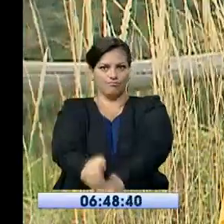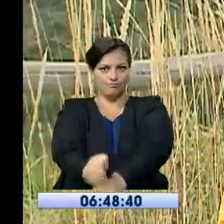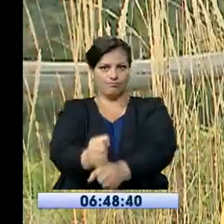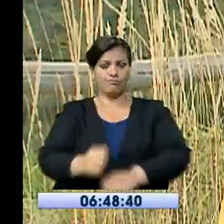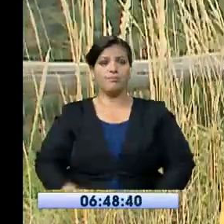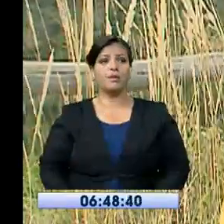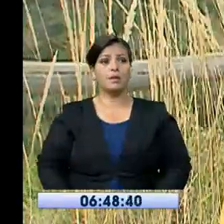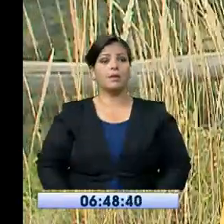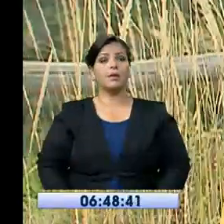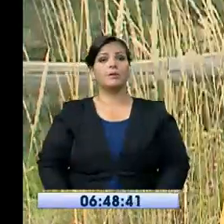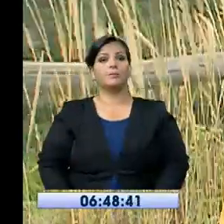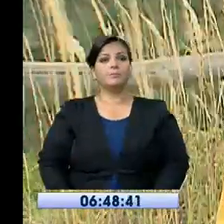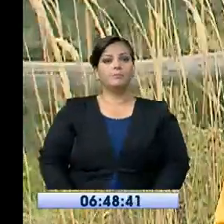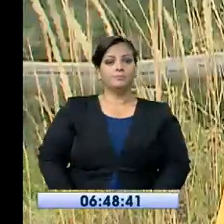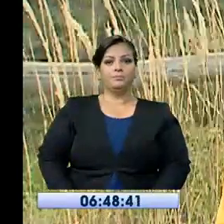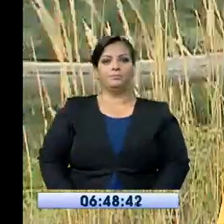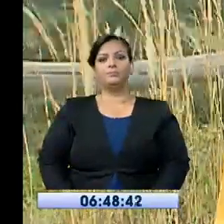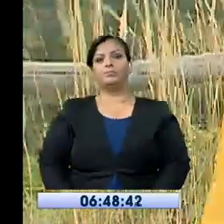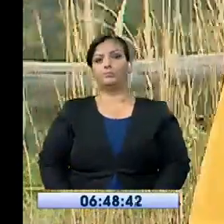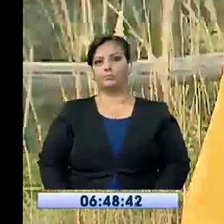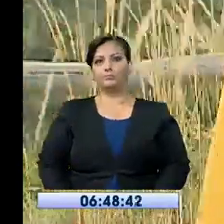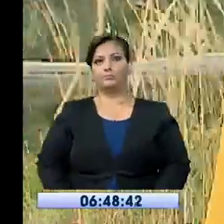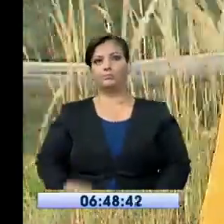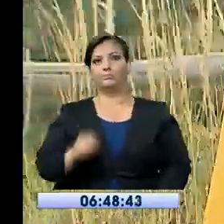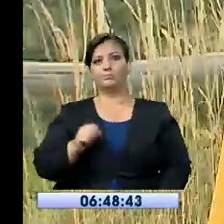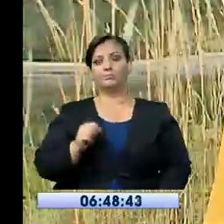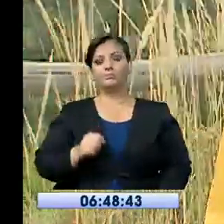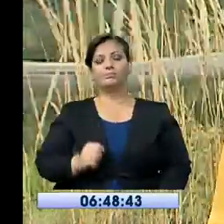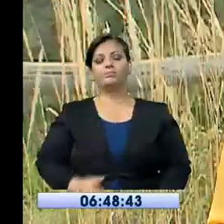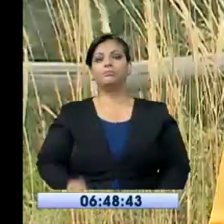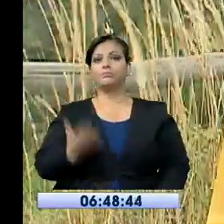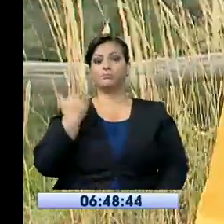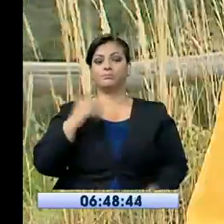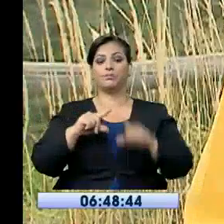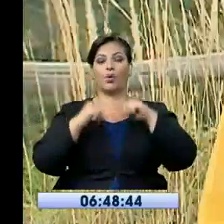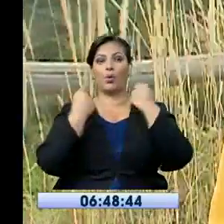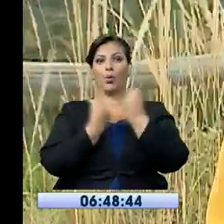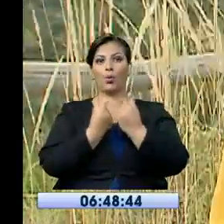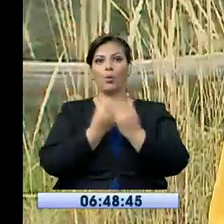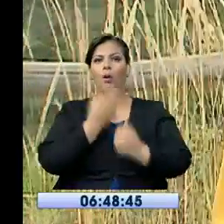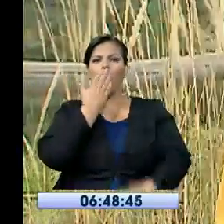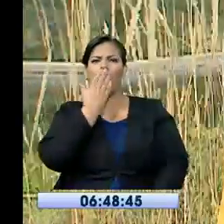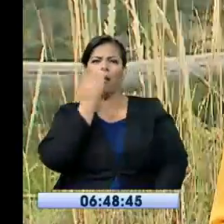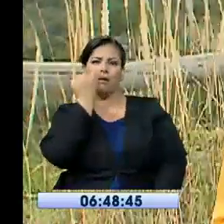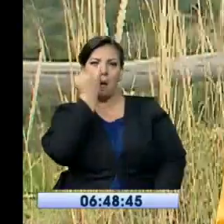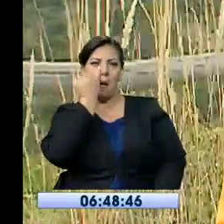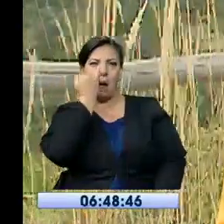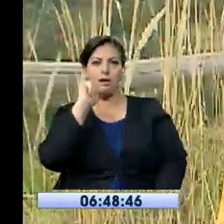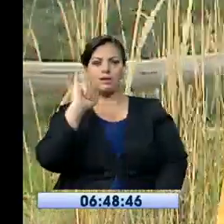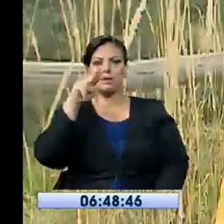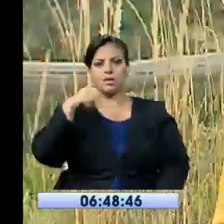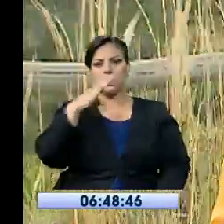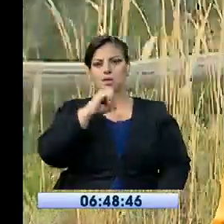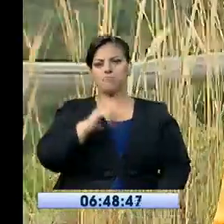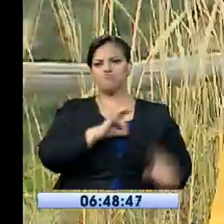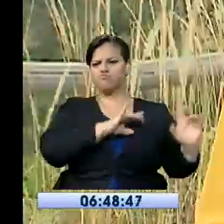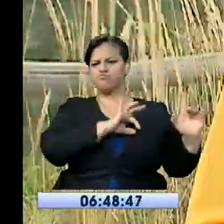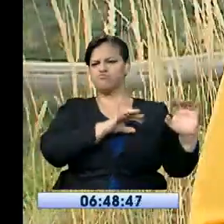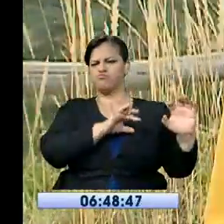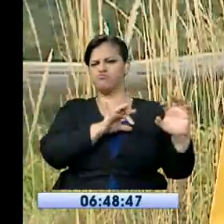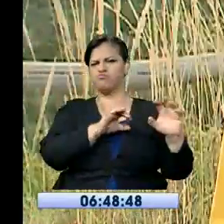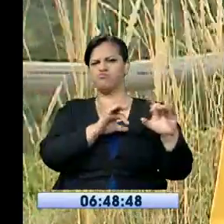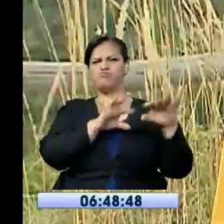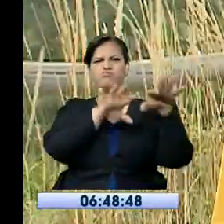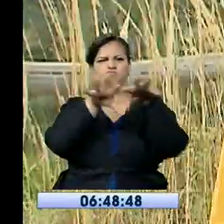y Caranqui, que resistieron a la invasión inca por 17 años. Actualmente este cantón cuenta con varios atractivos turísticos naturales y